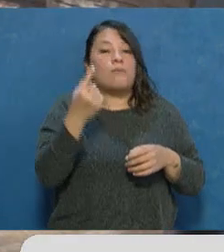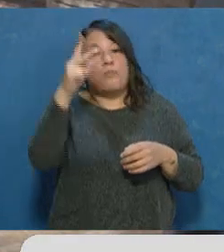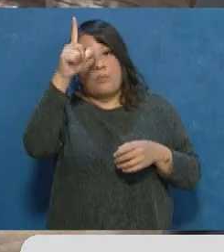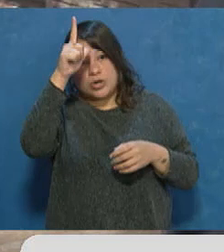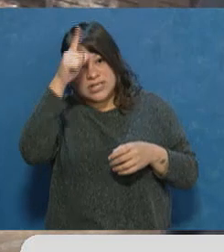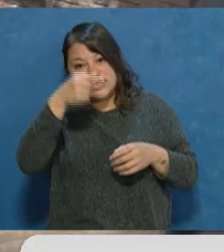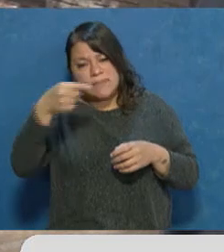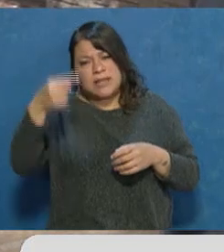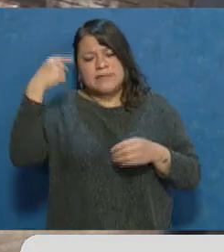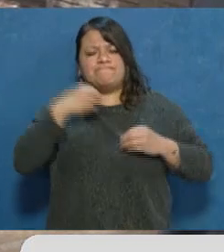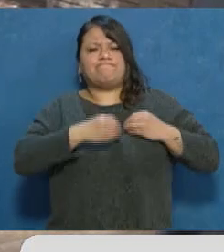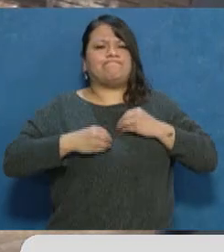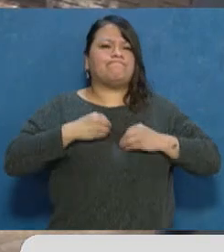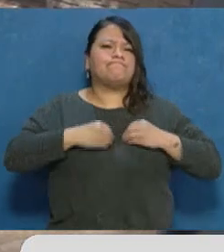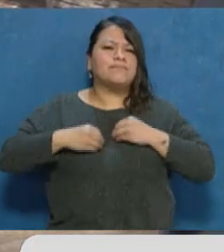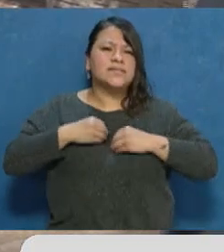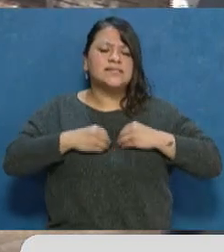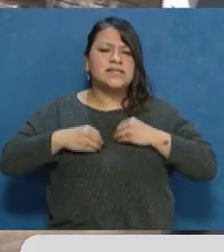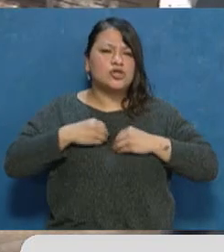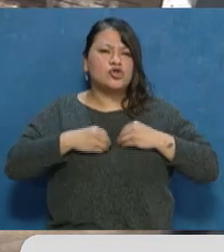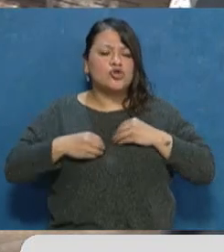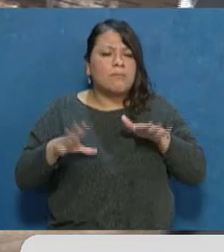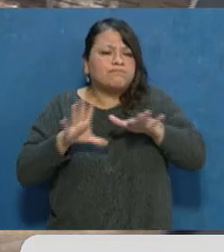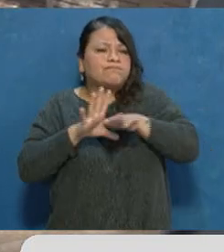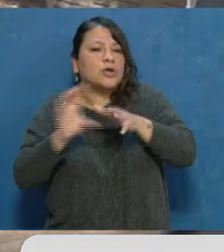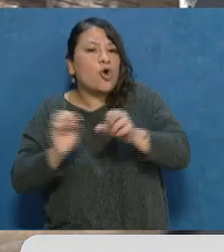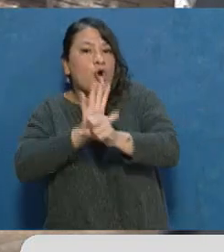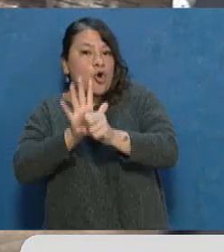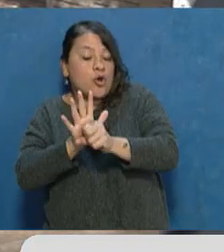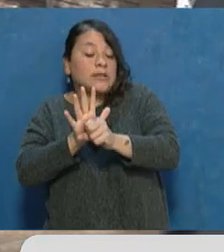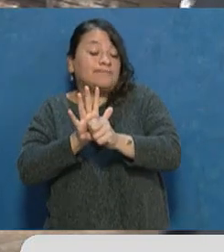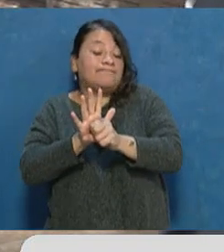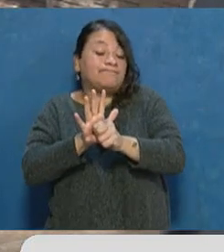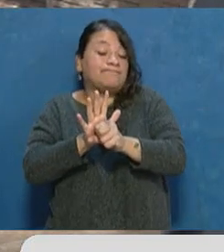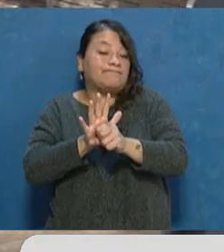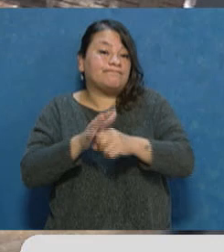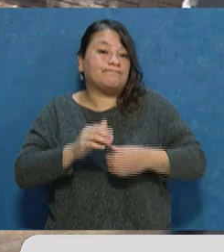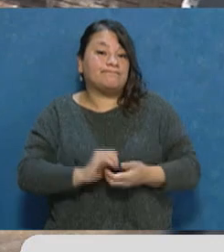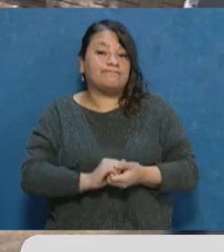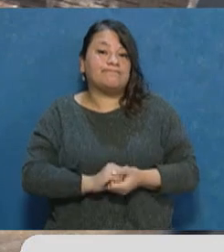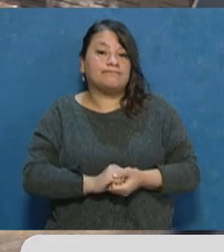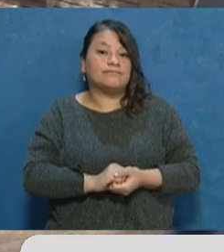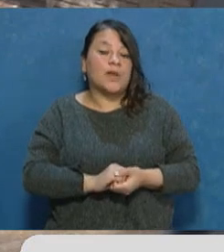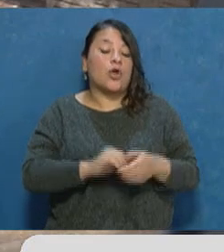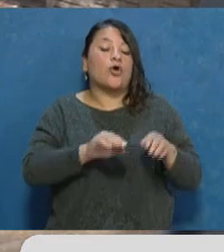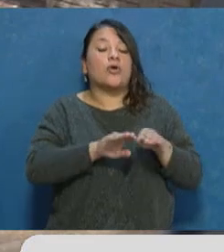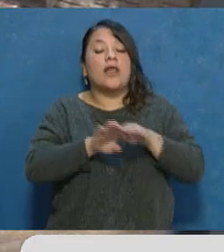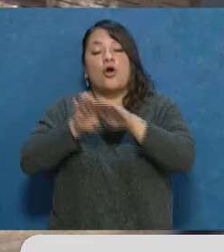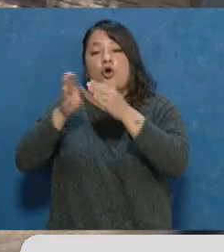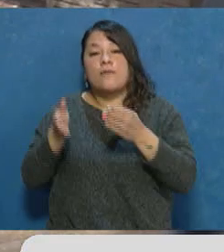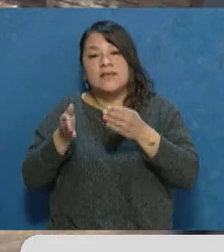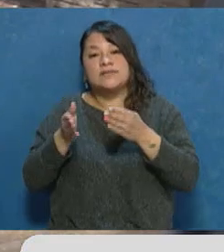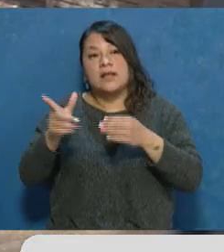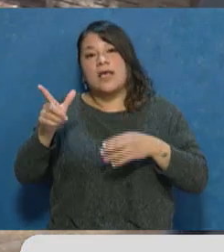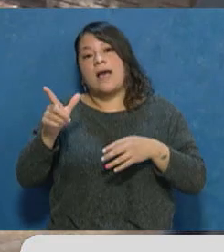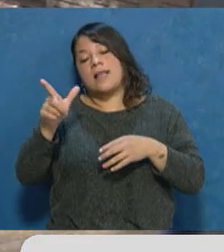pasada había sentido algunos síntomas, digamos. Así que, bueno, juntamente con personal de comisaría